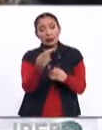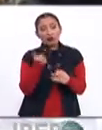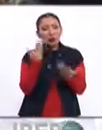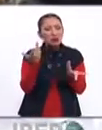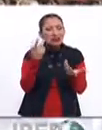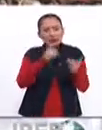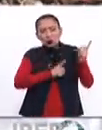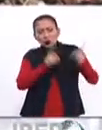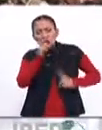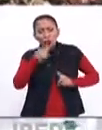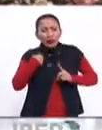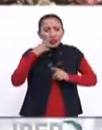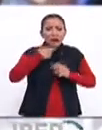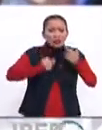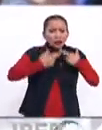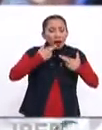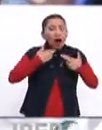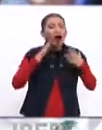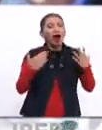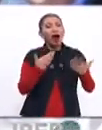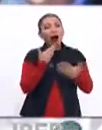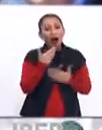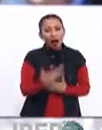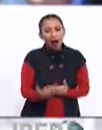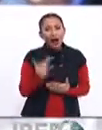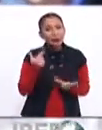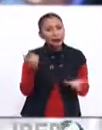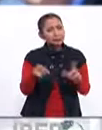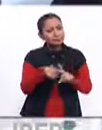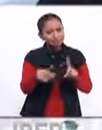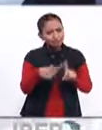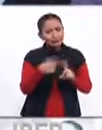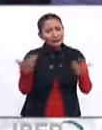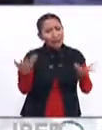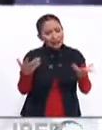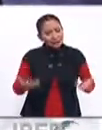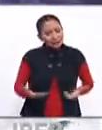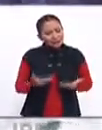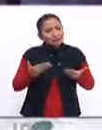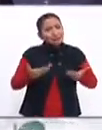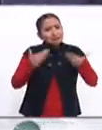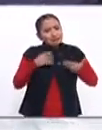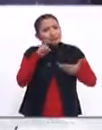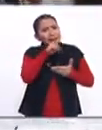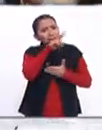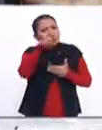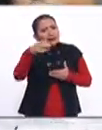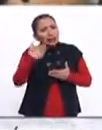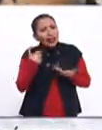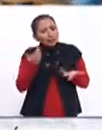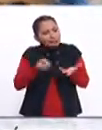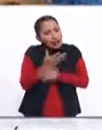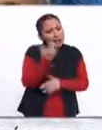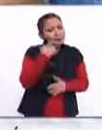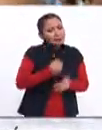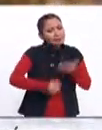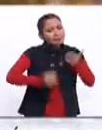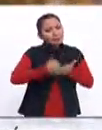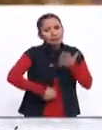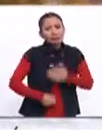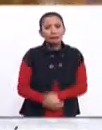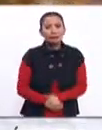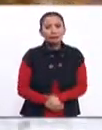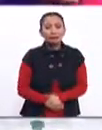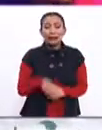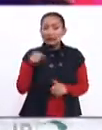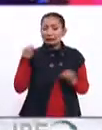respuestas y acá se nos dieron bastante y es el optimismo que te genera lo que dan ganas de salir y luchar con mucha más